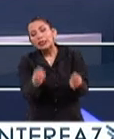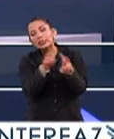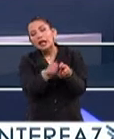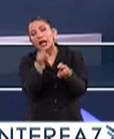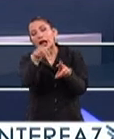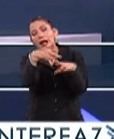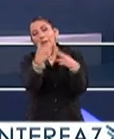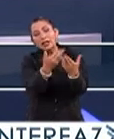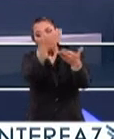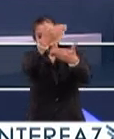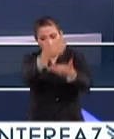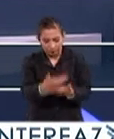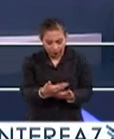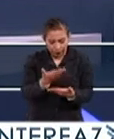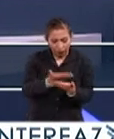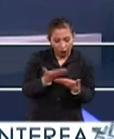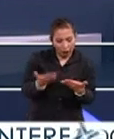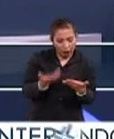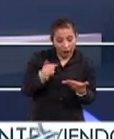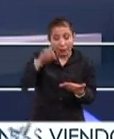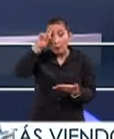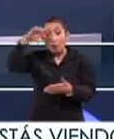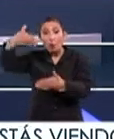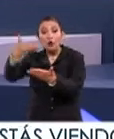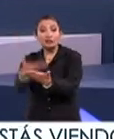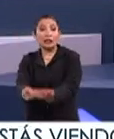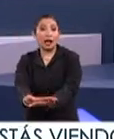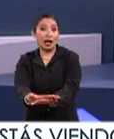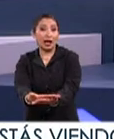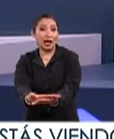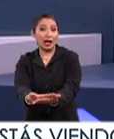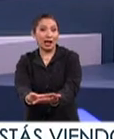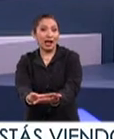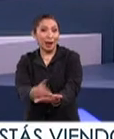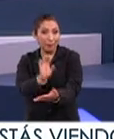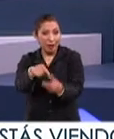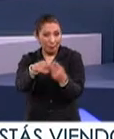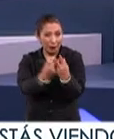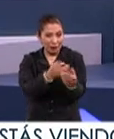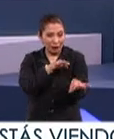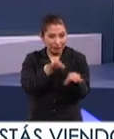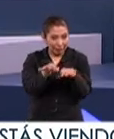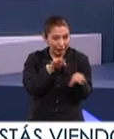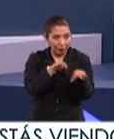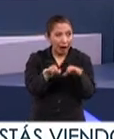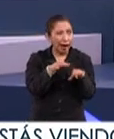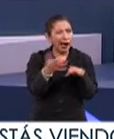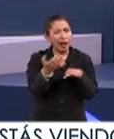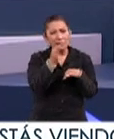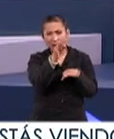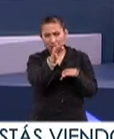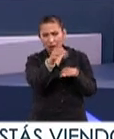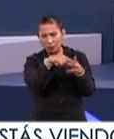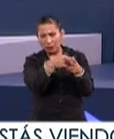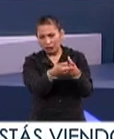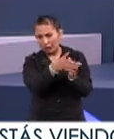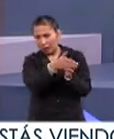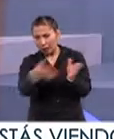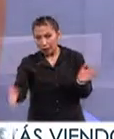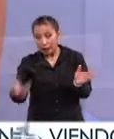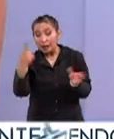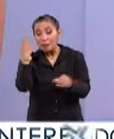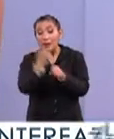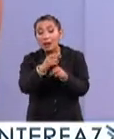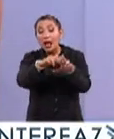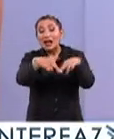de la revista como es ahora y una propuesta. Porque como van a empezar a trabajar en febrero y la